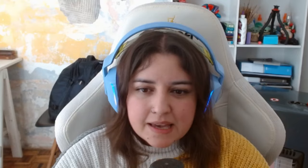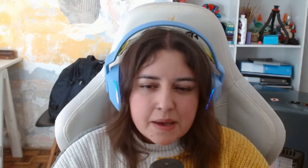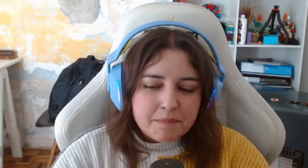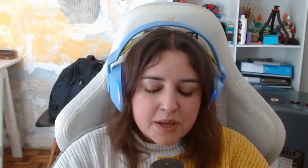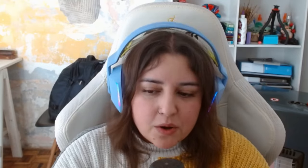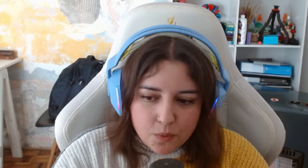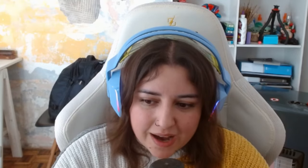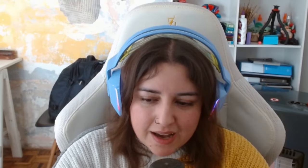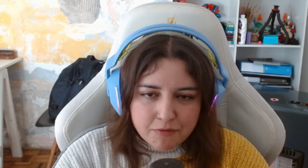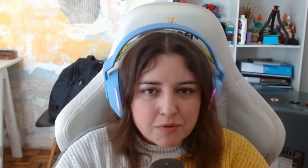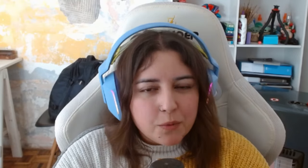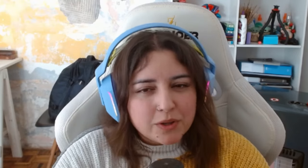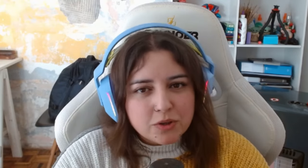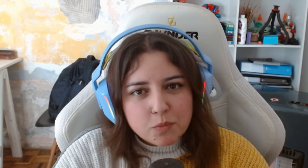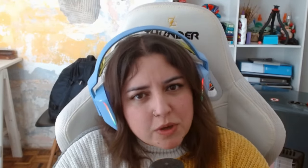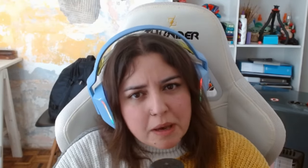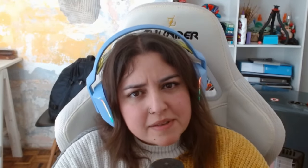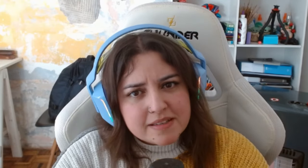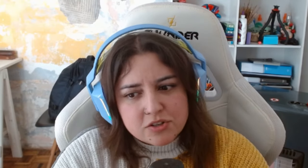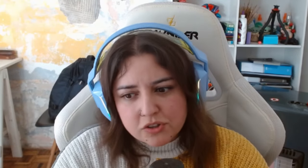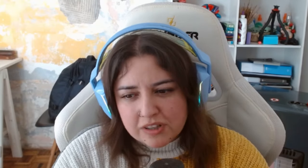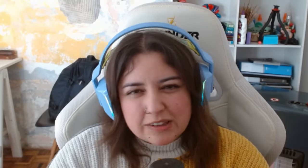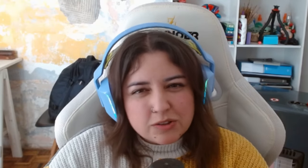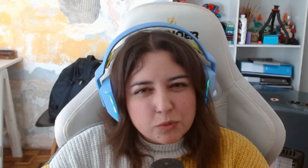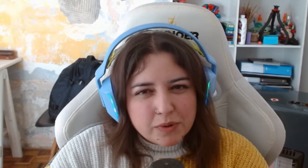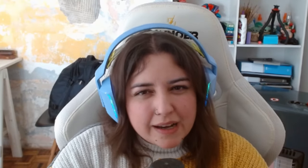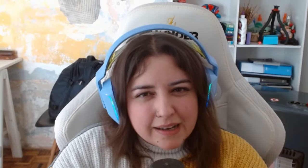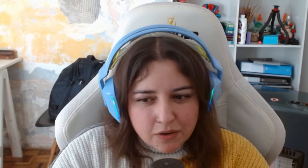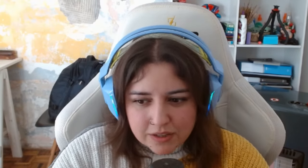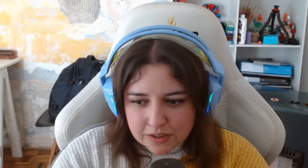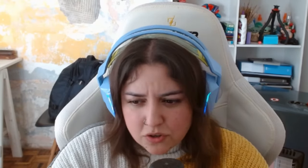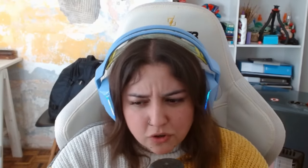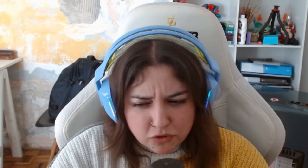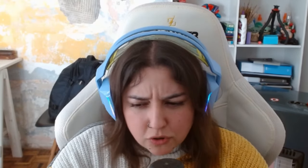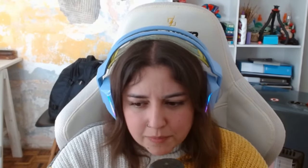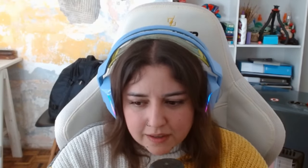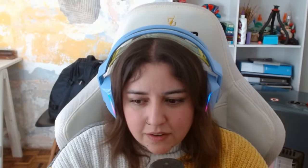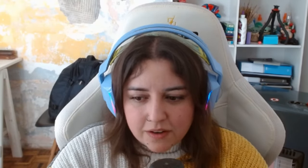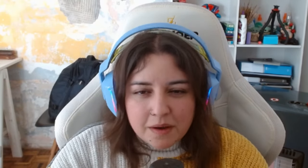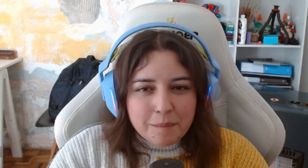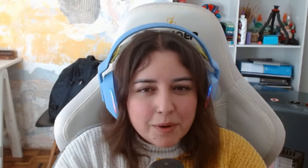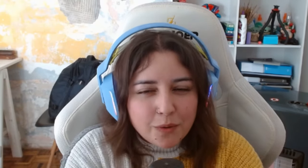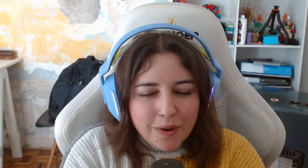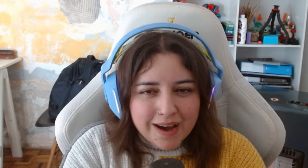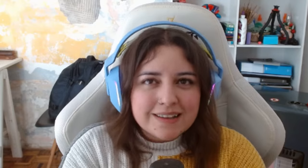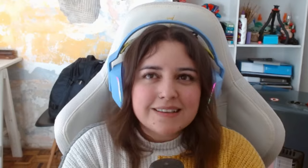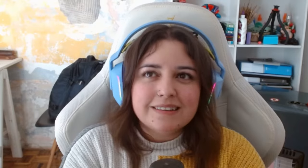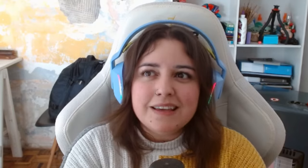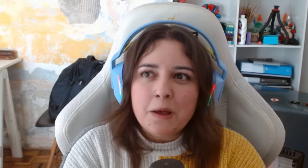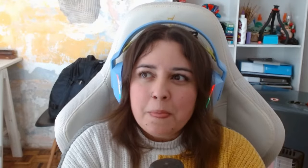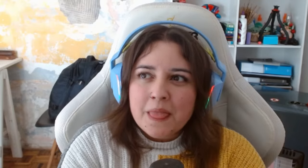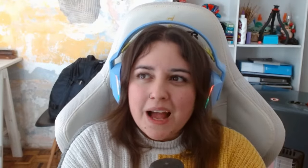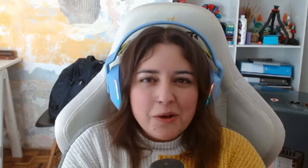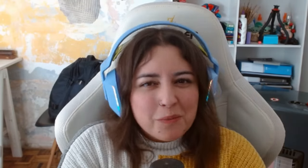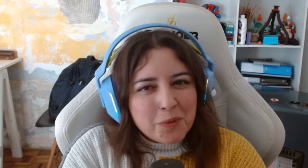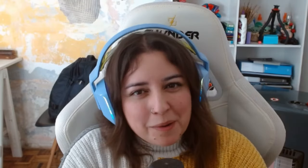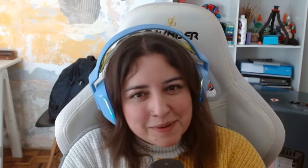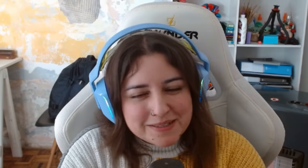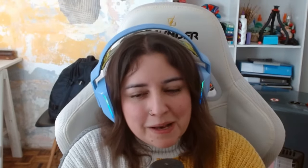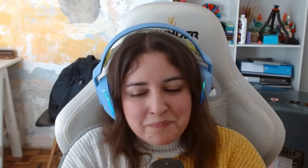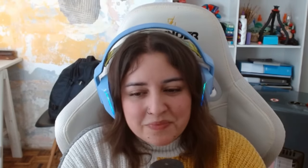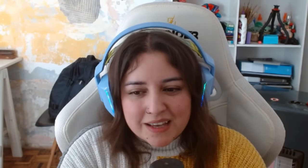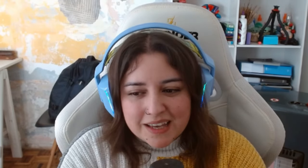hay, pero en Oaxaca fue una cuestión muy especial. Yo creo que tuve una gran conexión con todo México, pero con Oaxaca sentí algo